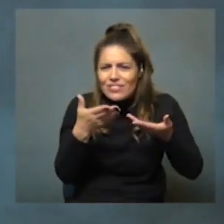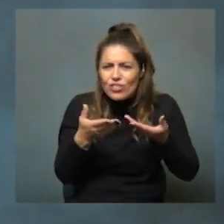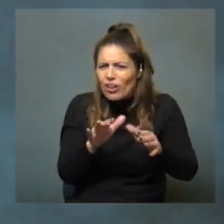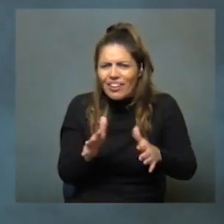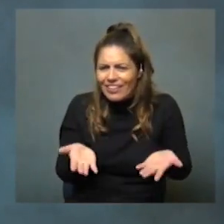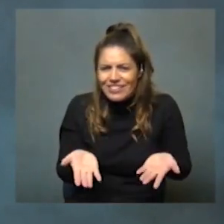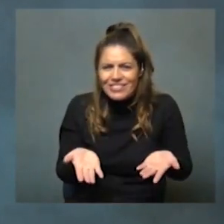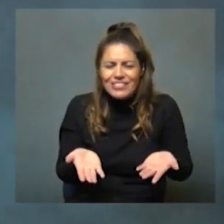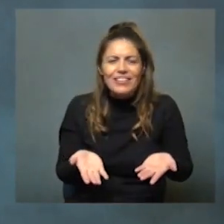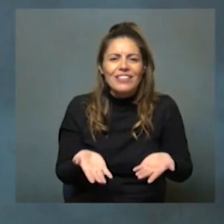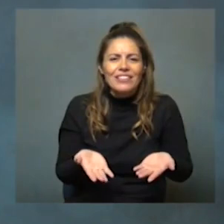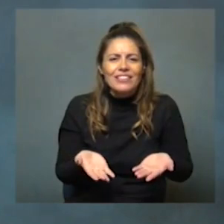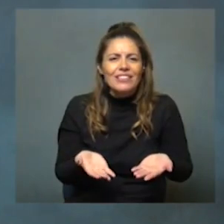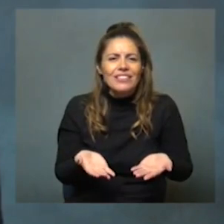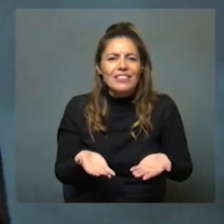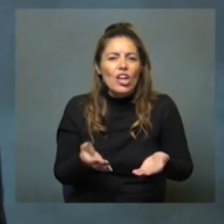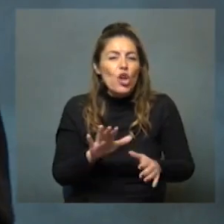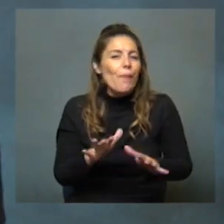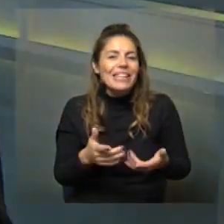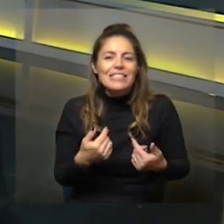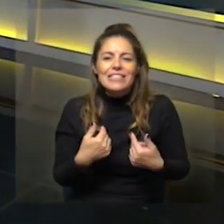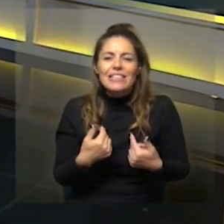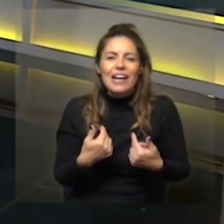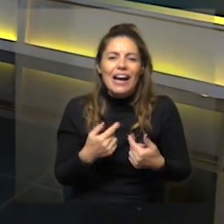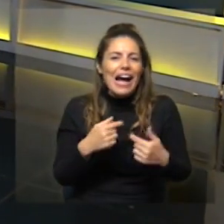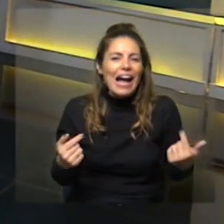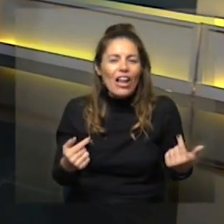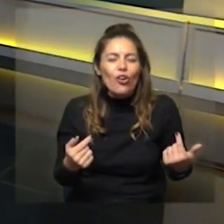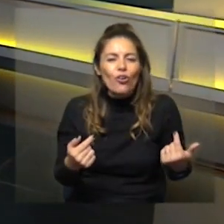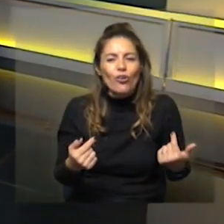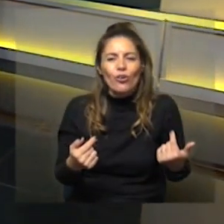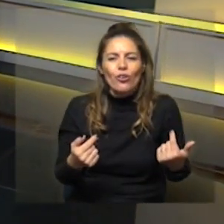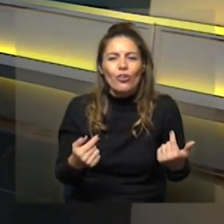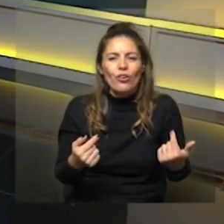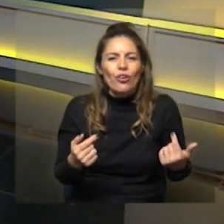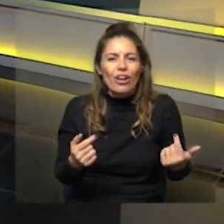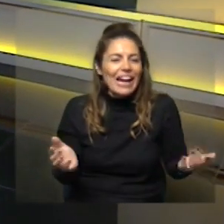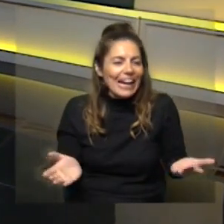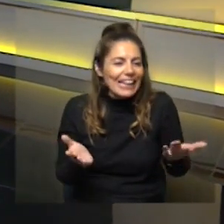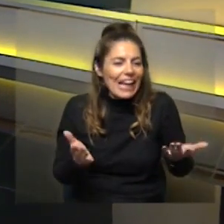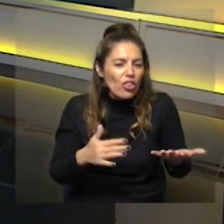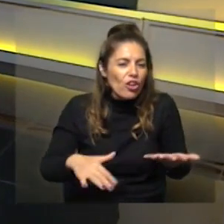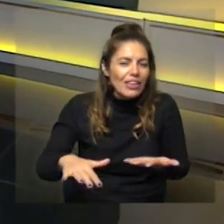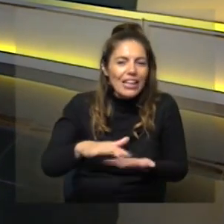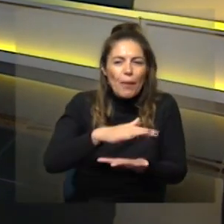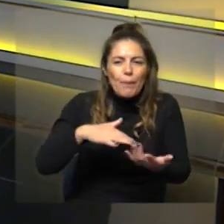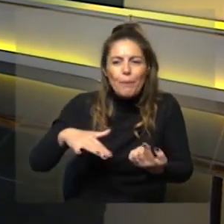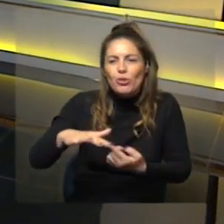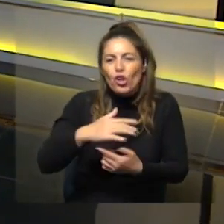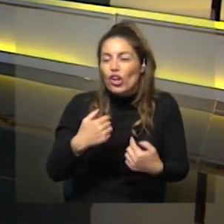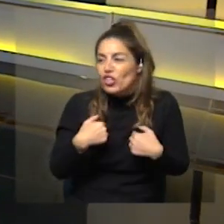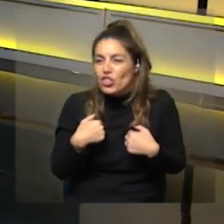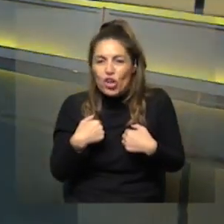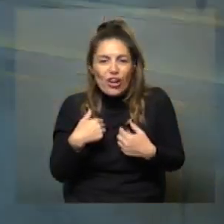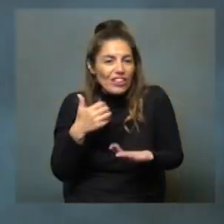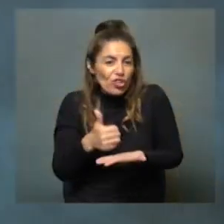Porque, no sé, o sea, porque no parecía algo como que generado en el ambiente ni en el entorno que yo me estaba moviendo, porque